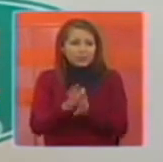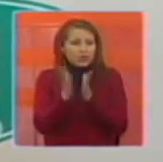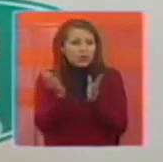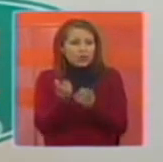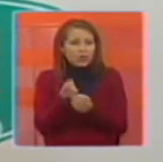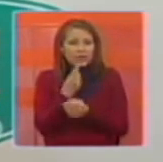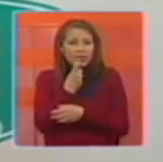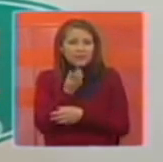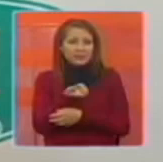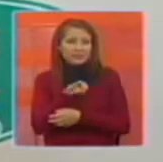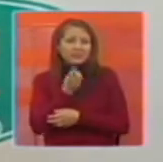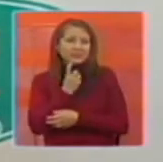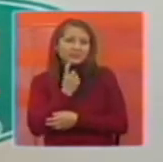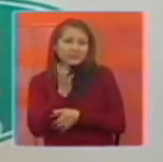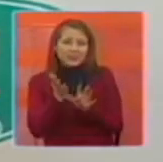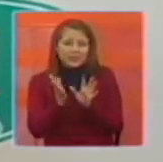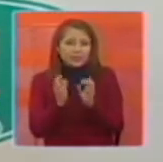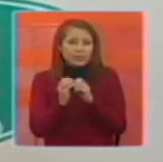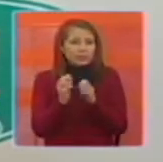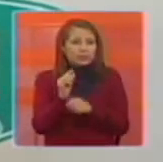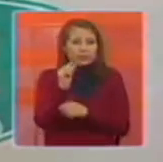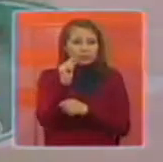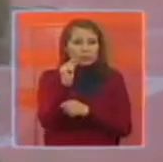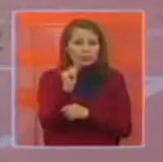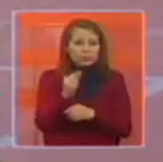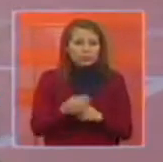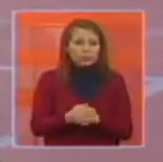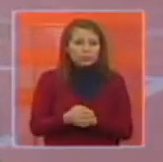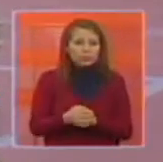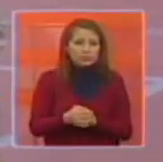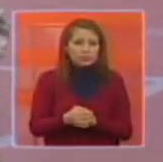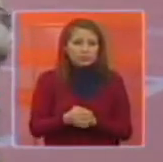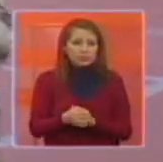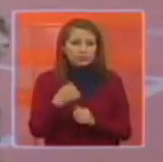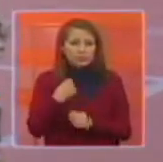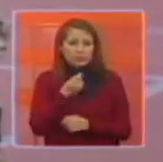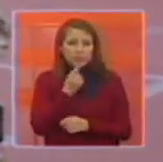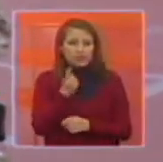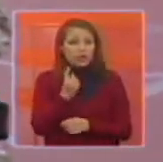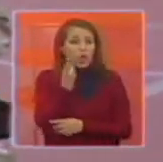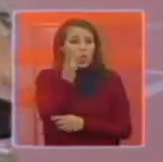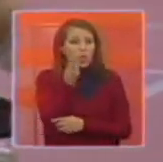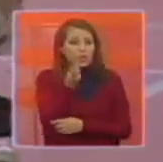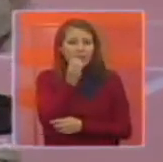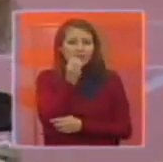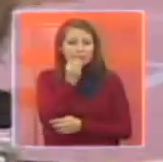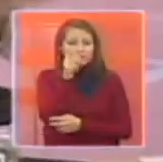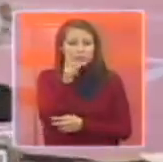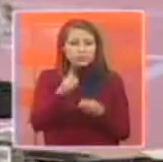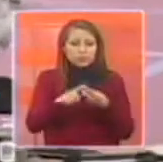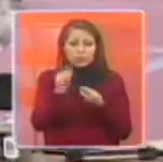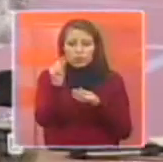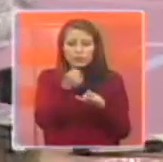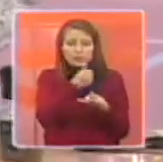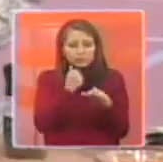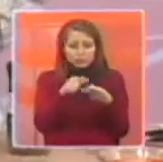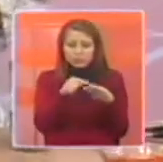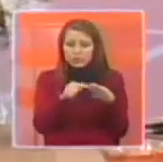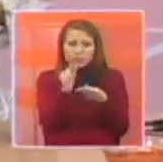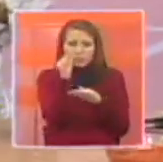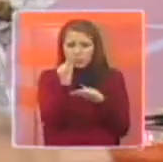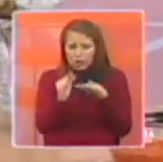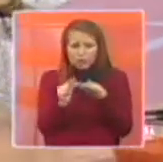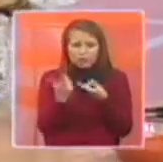Queda ese acidito rico, pero debemos de ponerle la naranjilla, pero con decirle, yo a un seco le pongo una naranjilla y un poquito de cerveza también y me